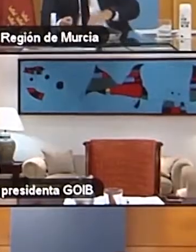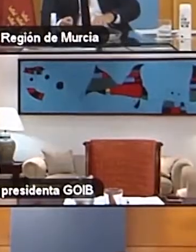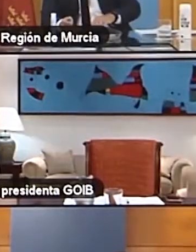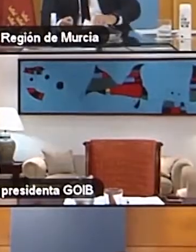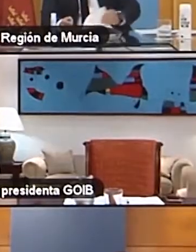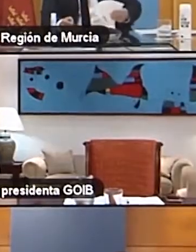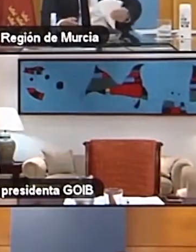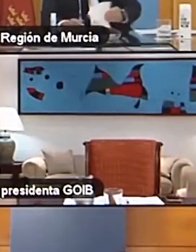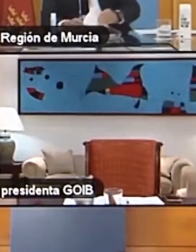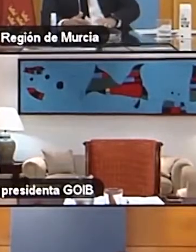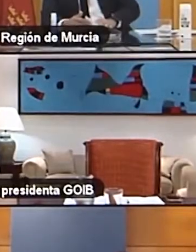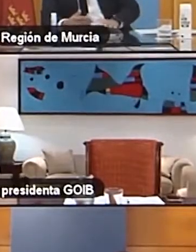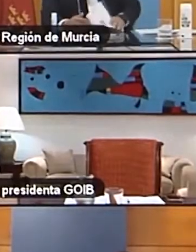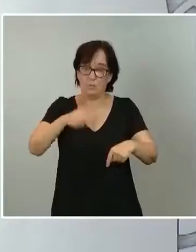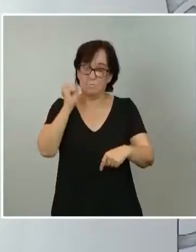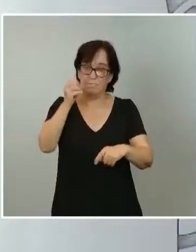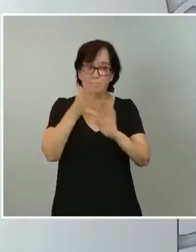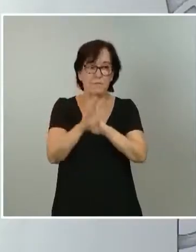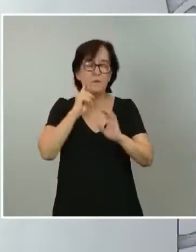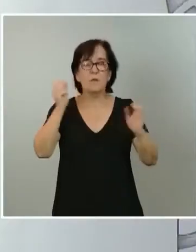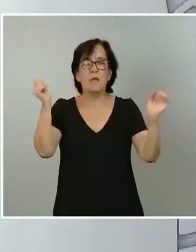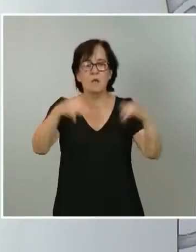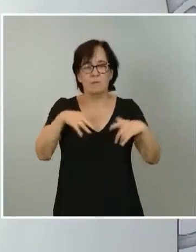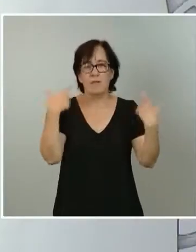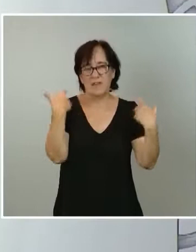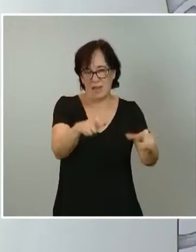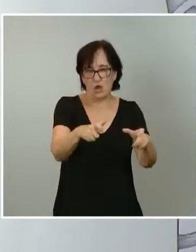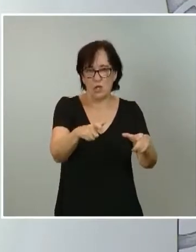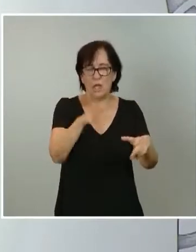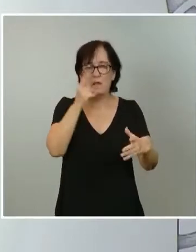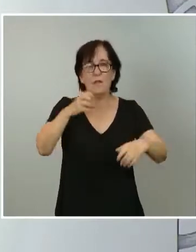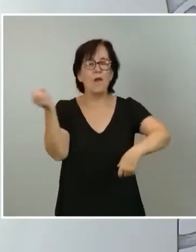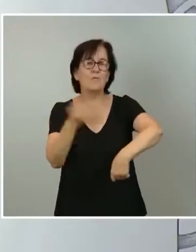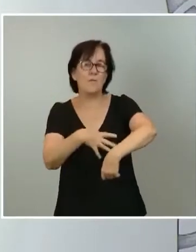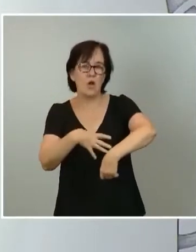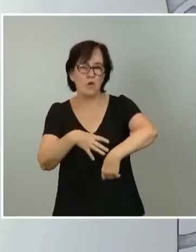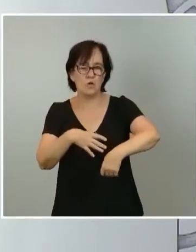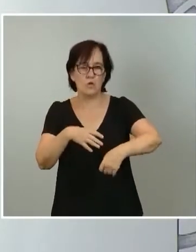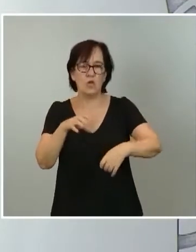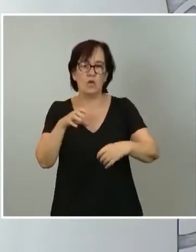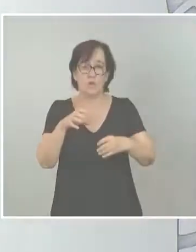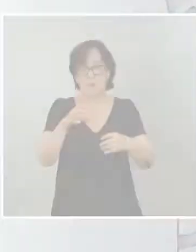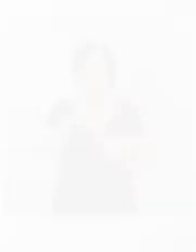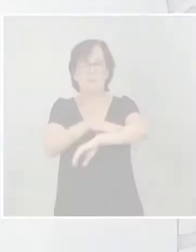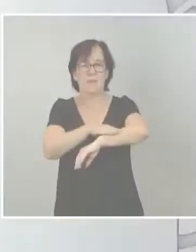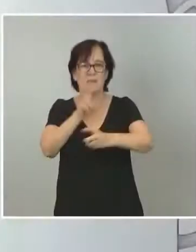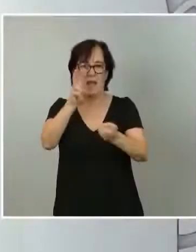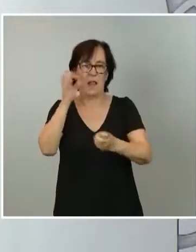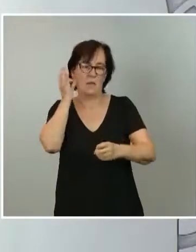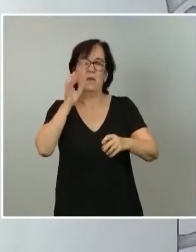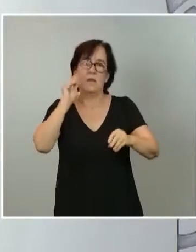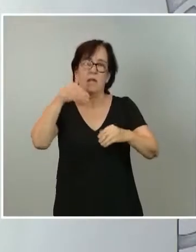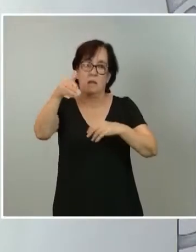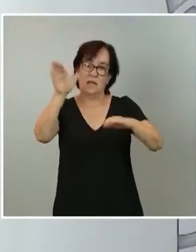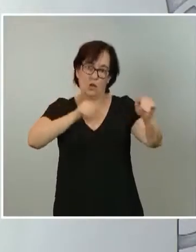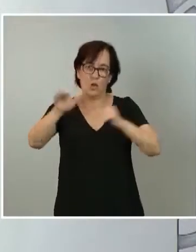coronavirus. Que va a haber una conferencia sectorial sobre los fondos comunitarios de europeos de reconstrucción y que también